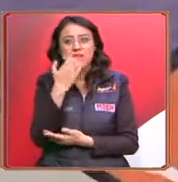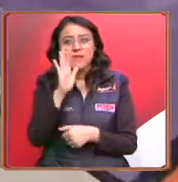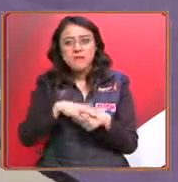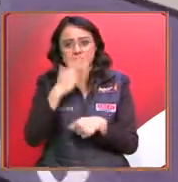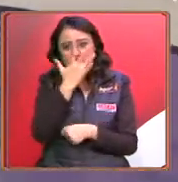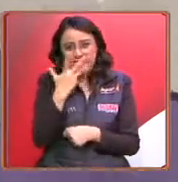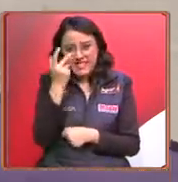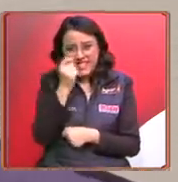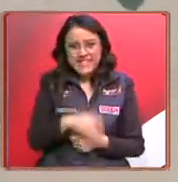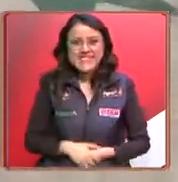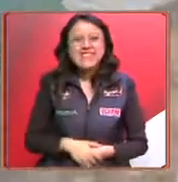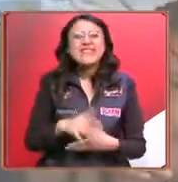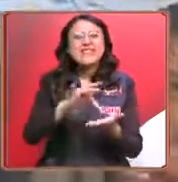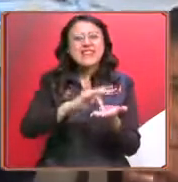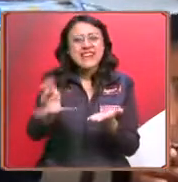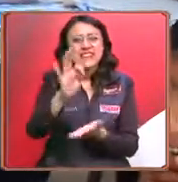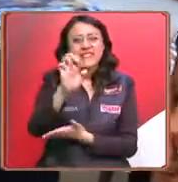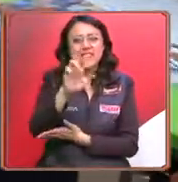bonita.